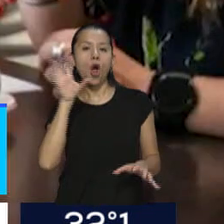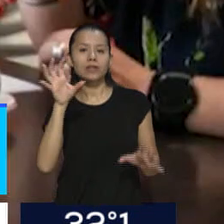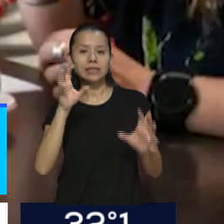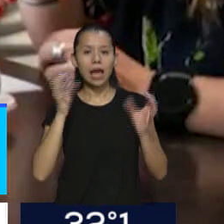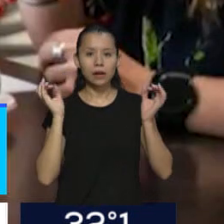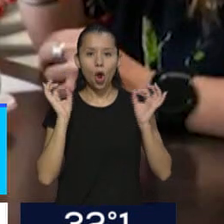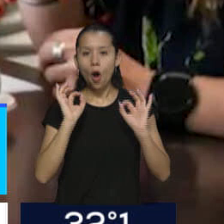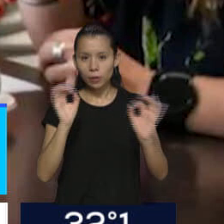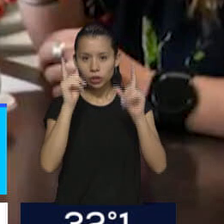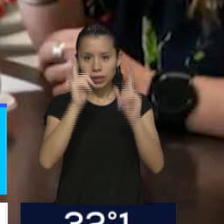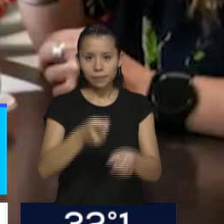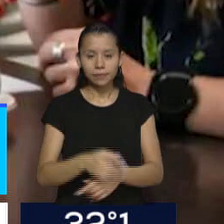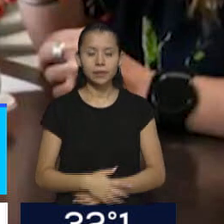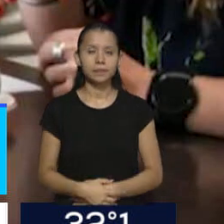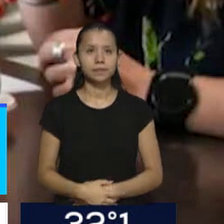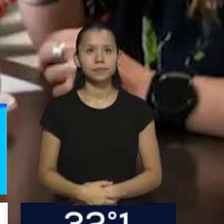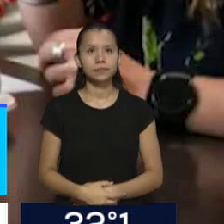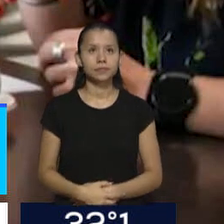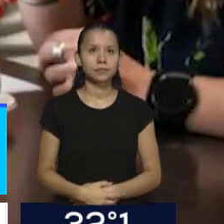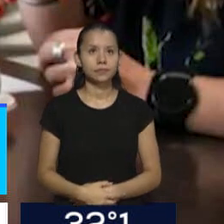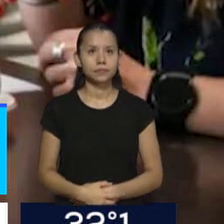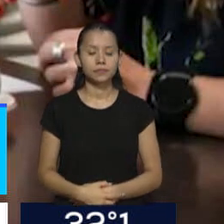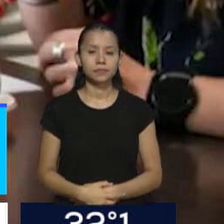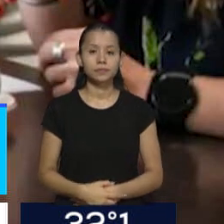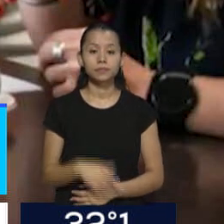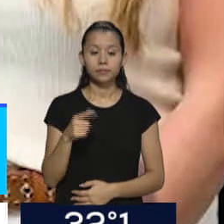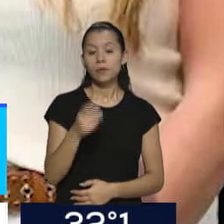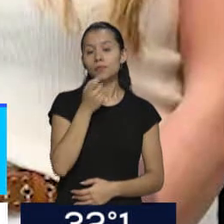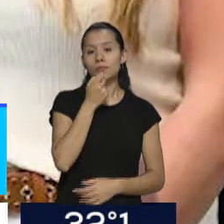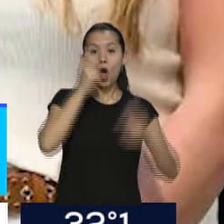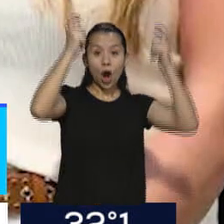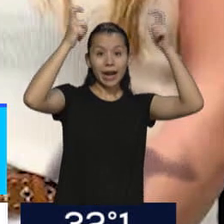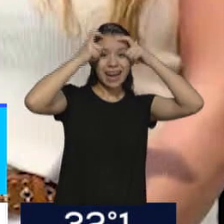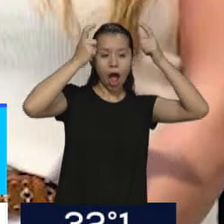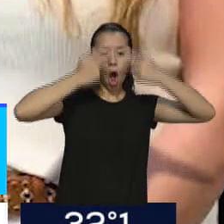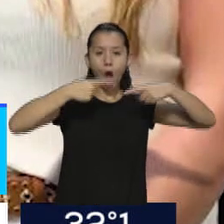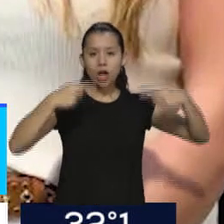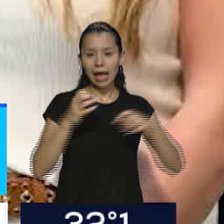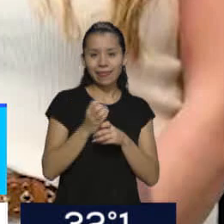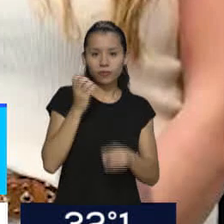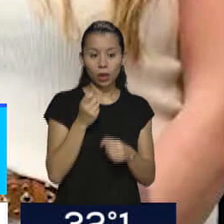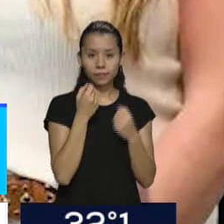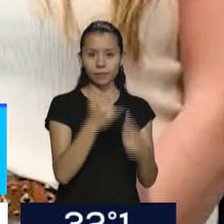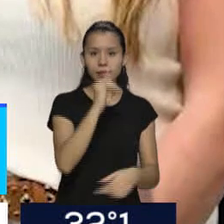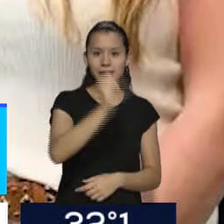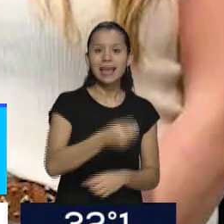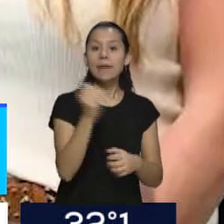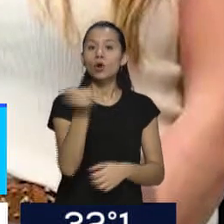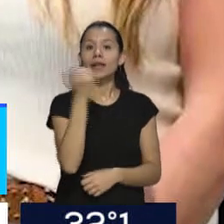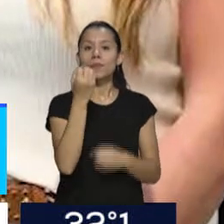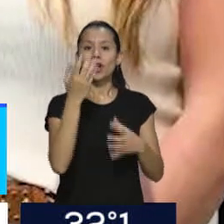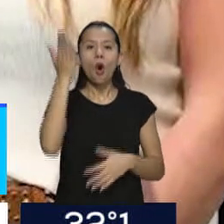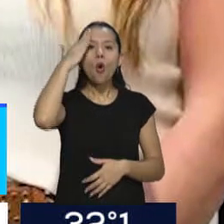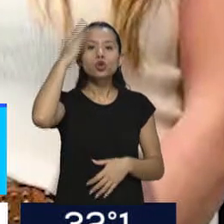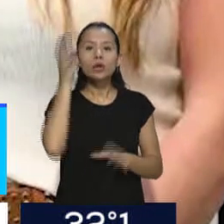la Coreguay celebraron la vuelta del uso de los atributos como parte importante de la vendimia como patrimonio y explicaron que